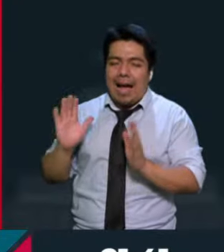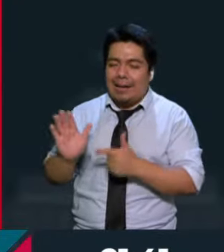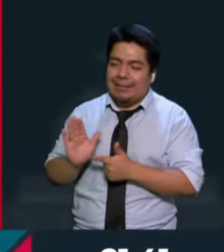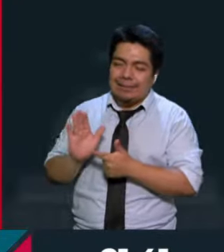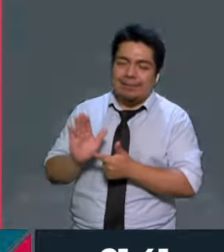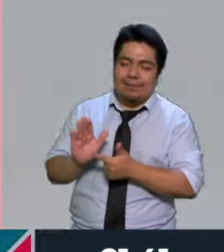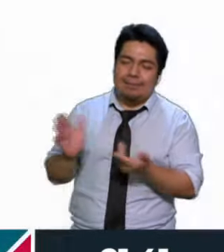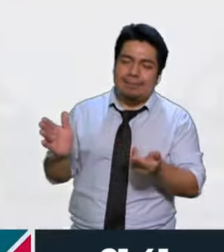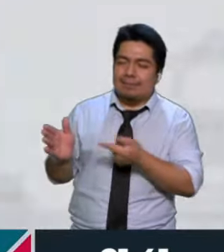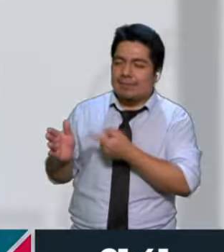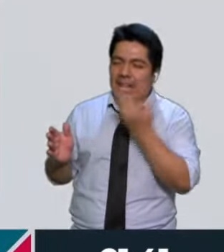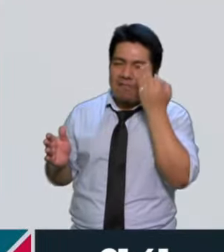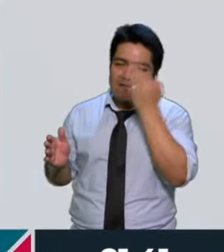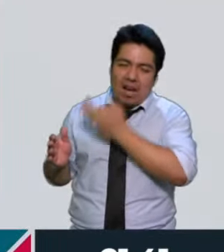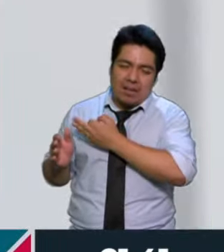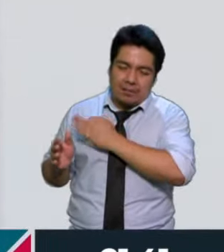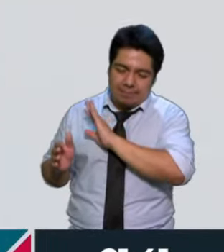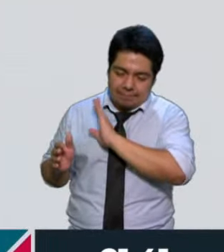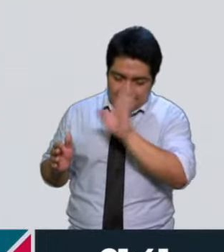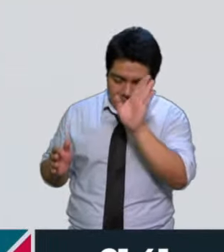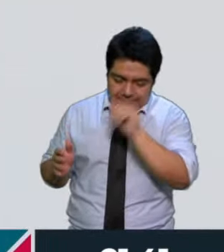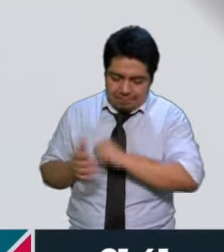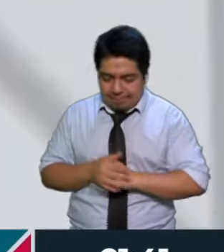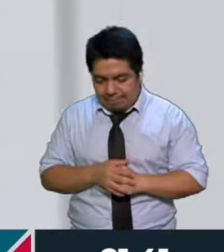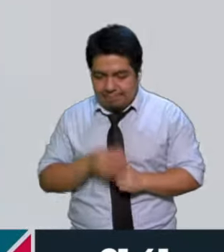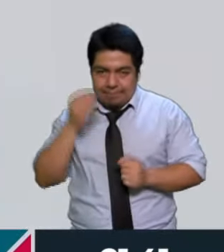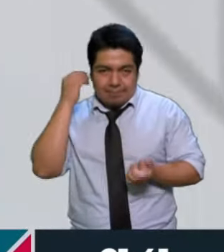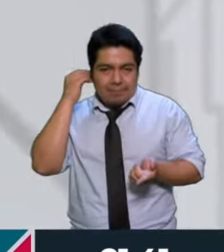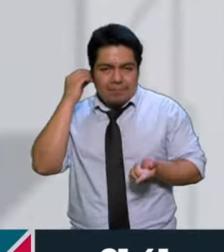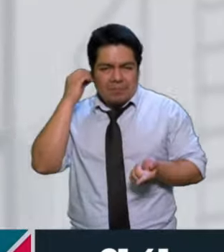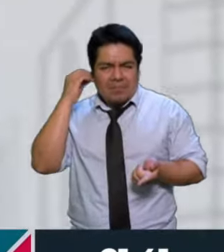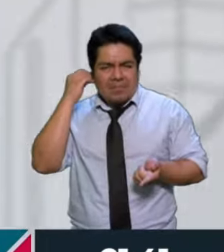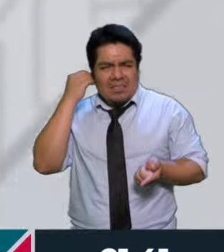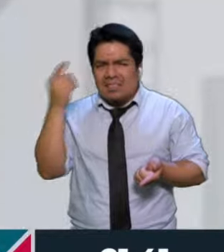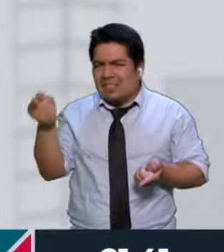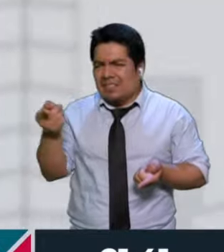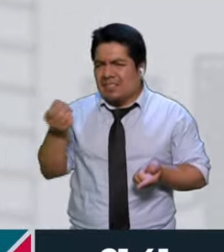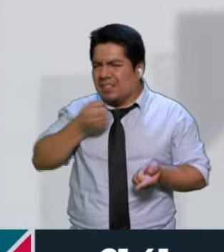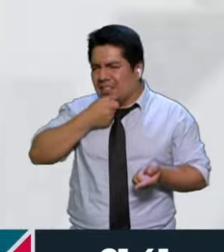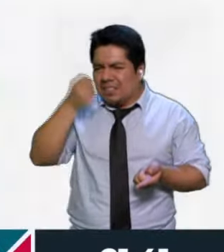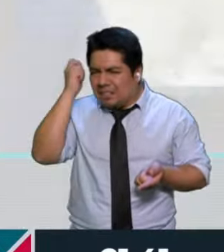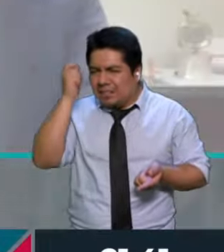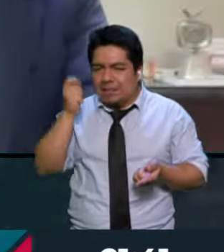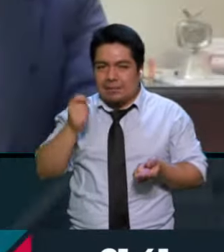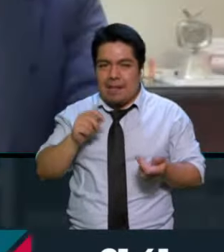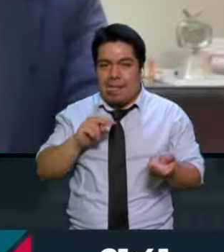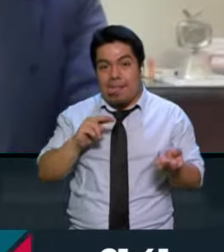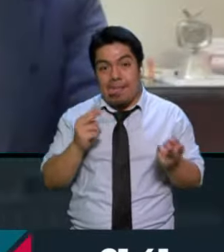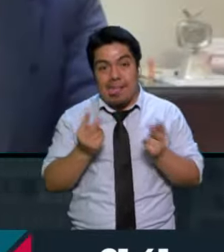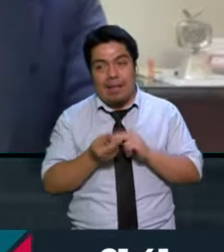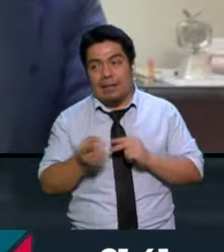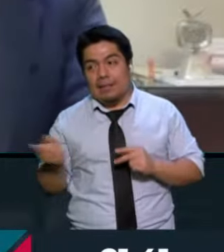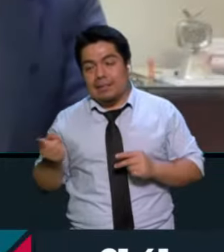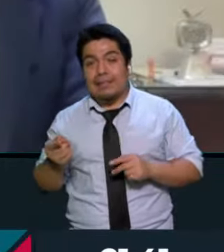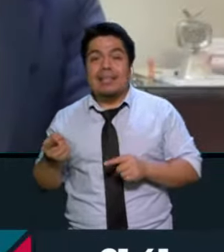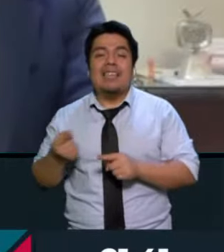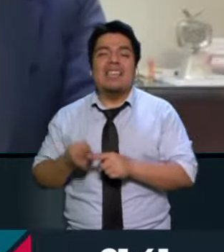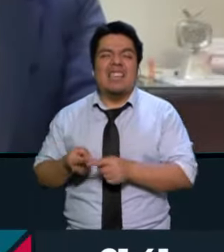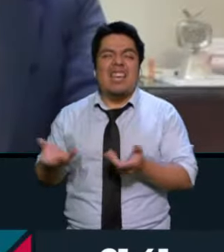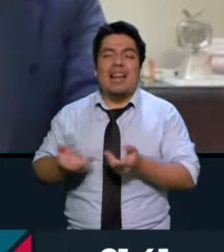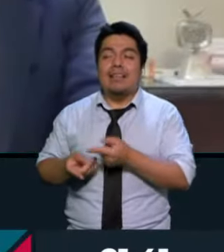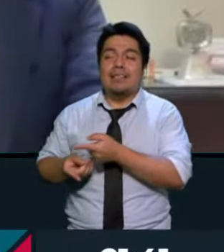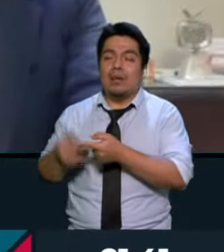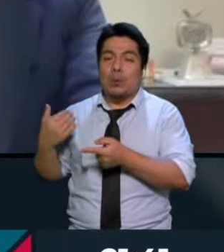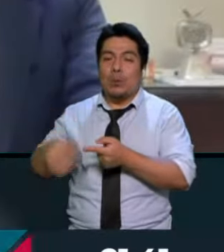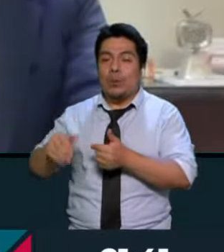es completamente falso. Y que además esta campaña pues tuvo el efecto contrario al que esperaban quienes la